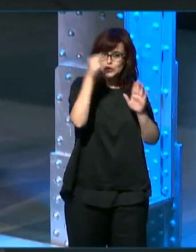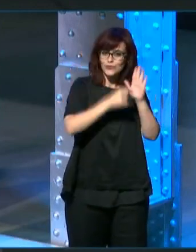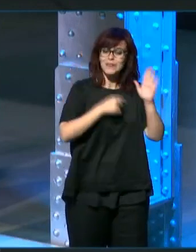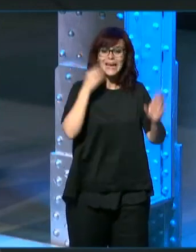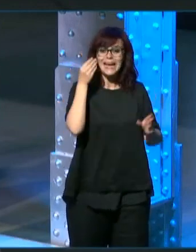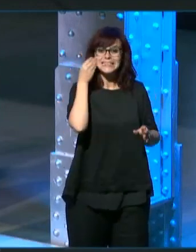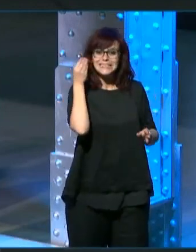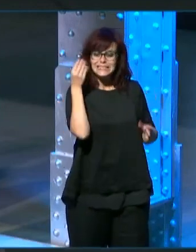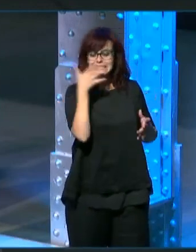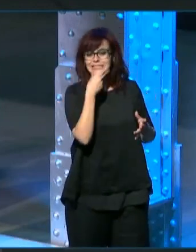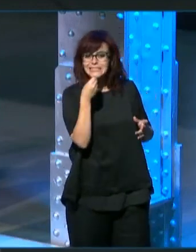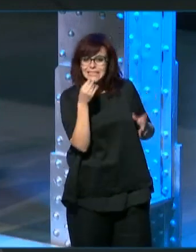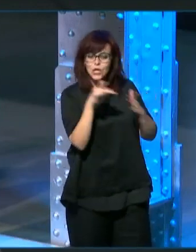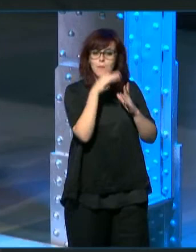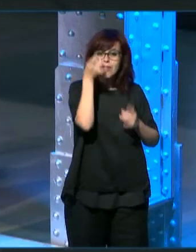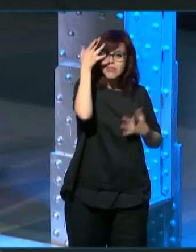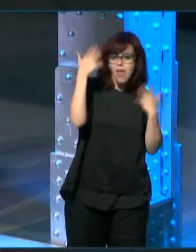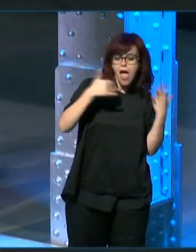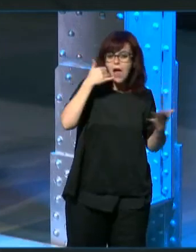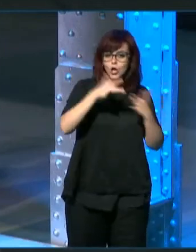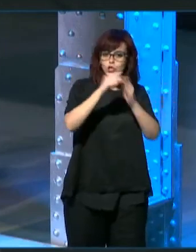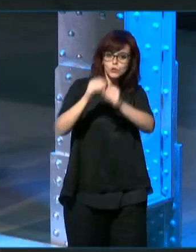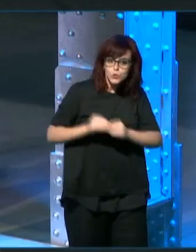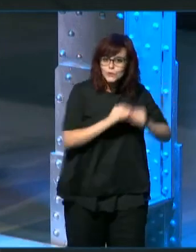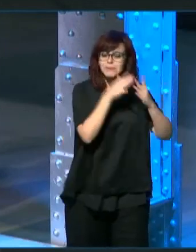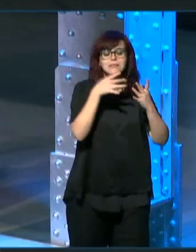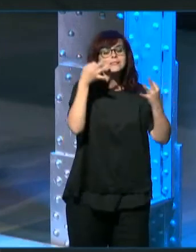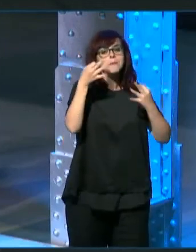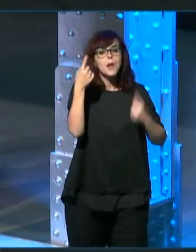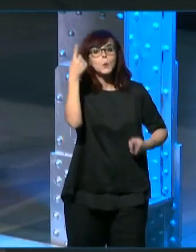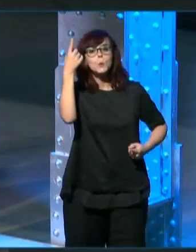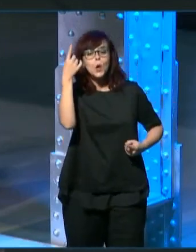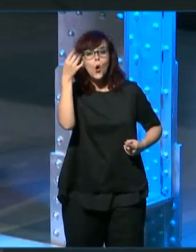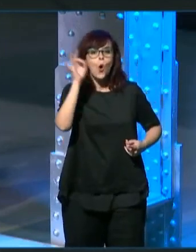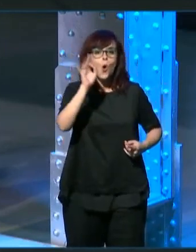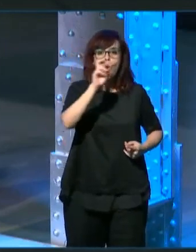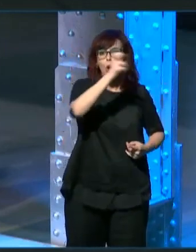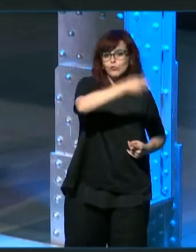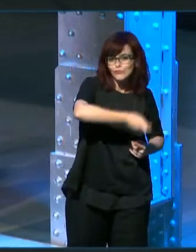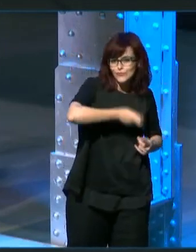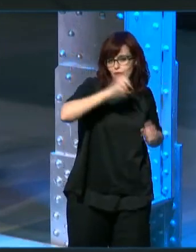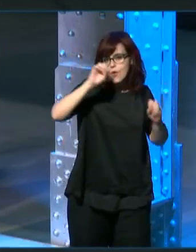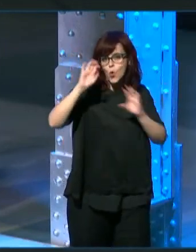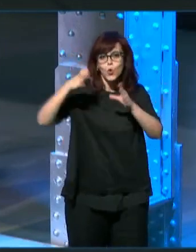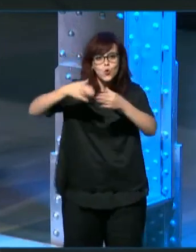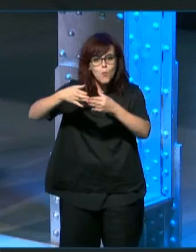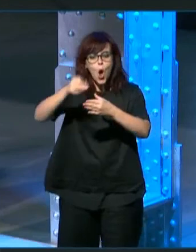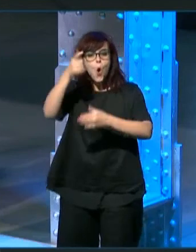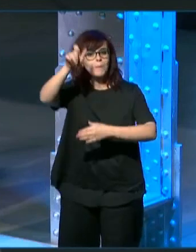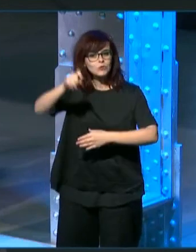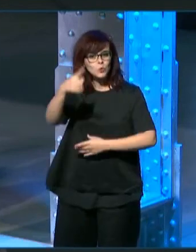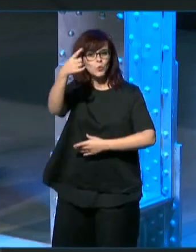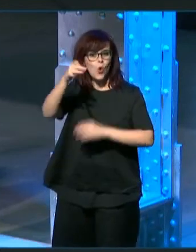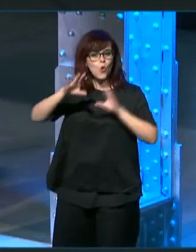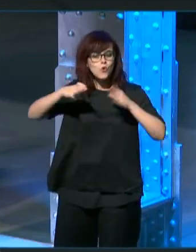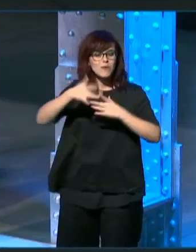estéticos, ideas alrededor de las cuales todos estemos de acuerdo, ¿no? Siempre hay alguien o un grupo de personas que